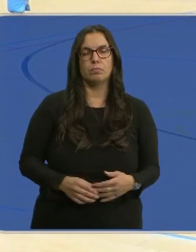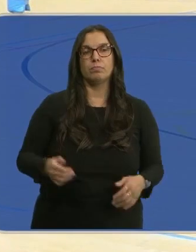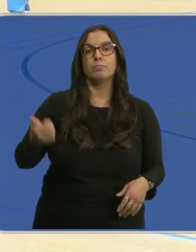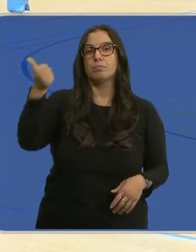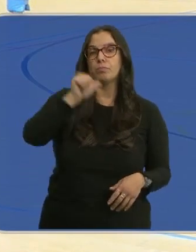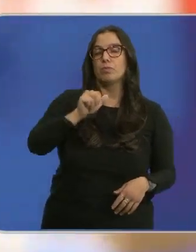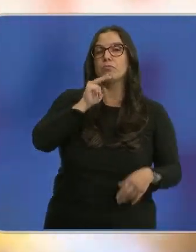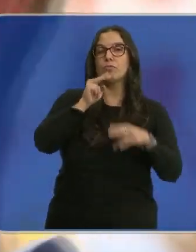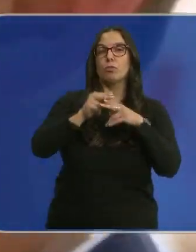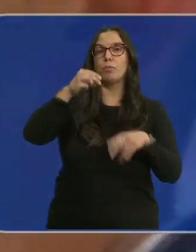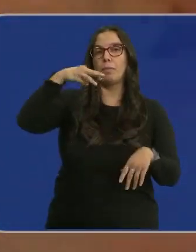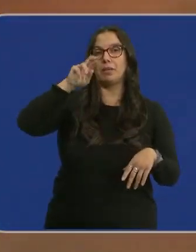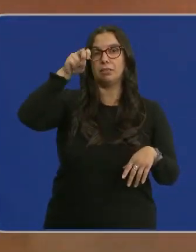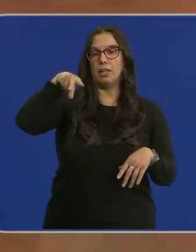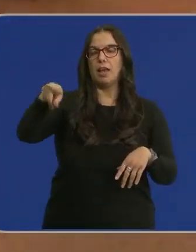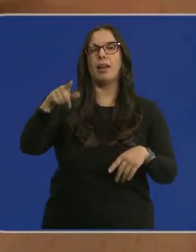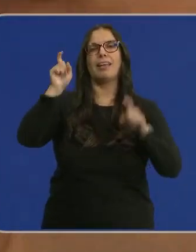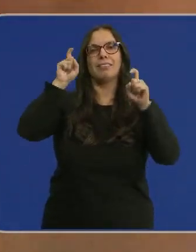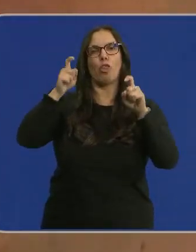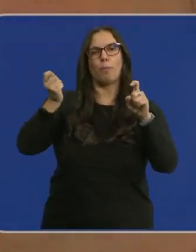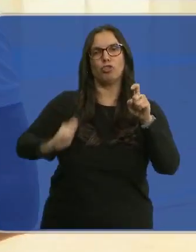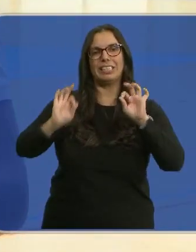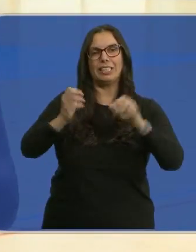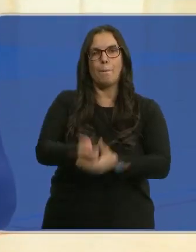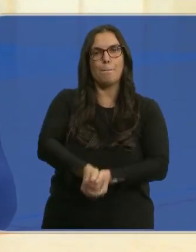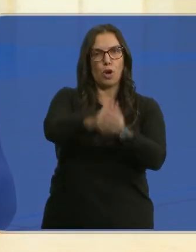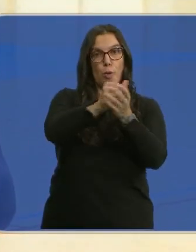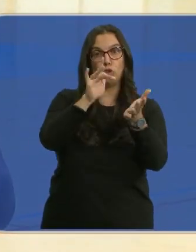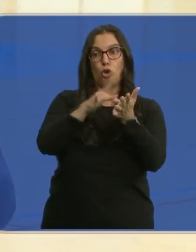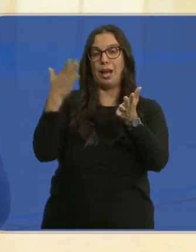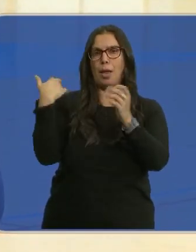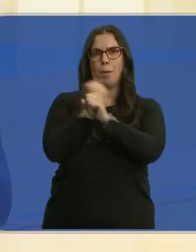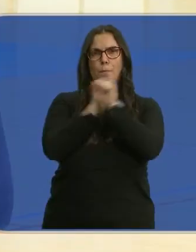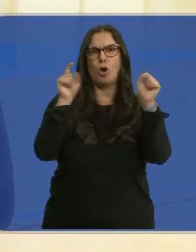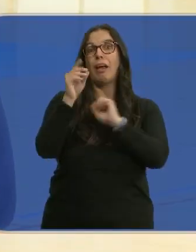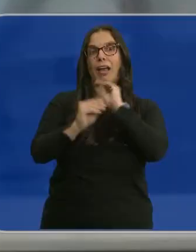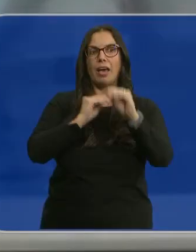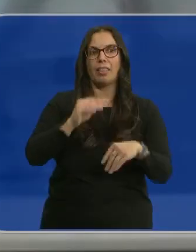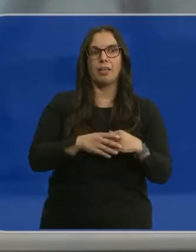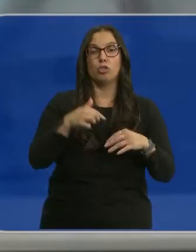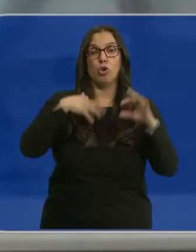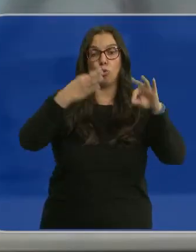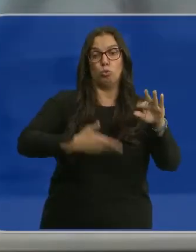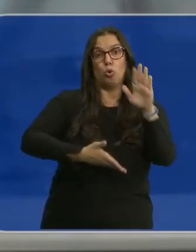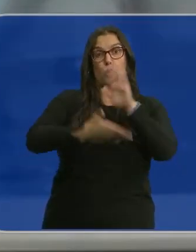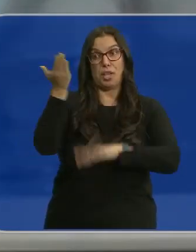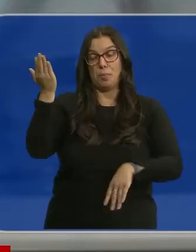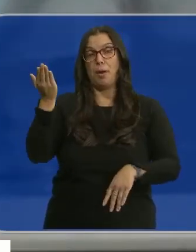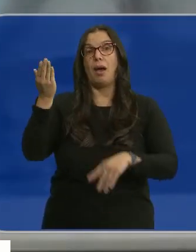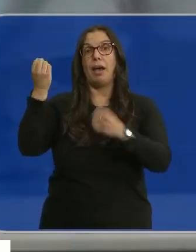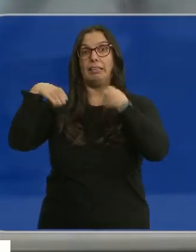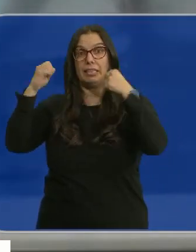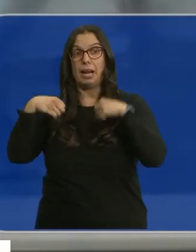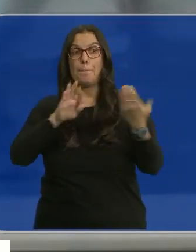Álvaro Martín, entrenador profesional de voleibol, recuerda qué estaba haciendo cuando se produjo la explosión. Me pilló de camino al entrenamiento, un